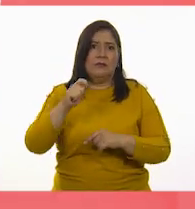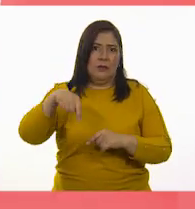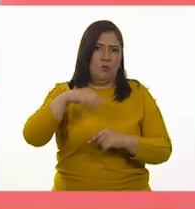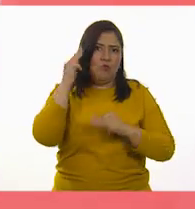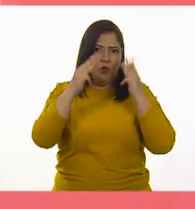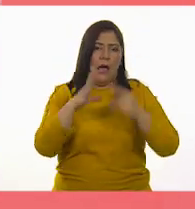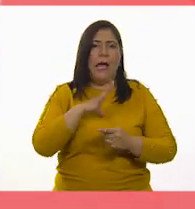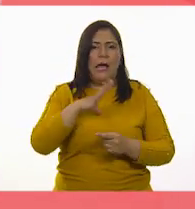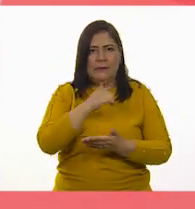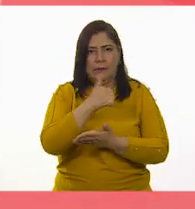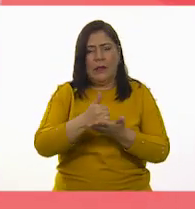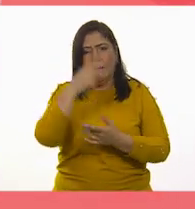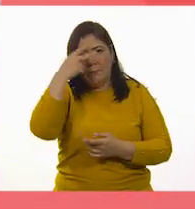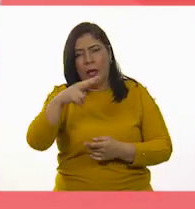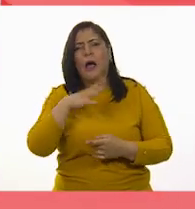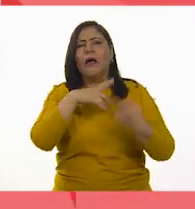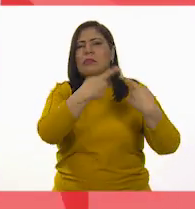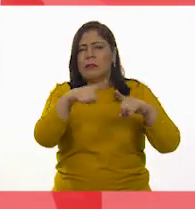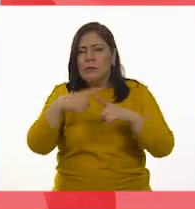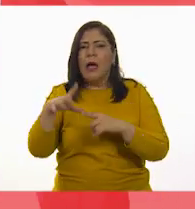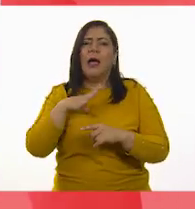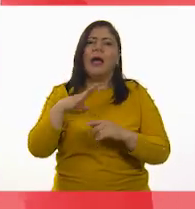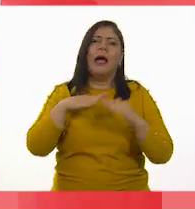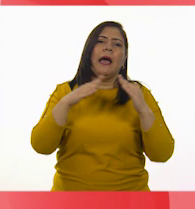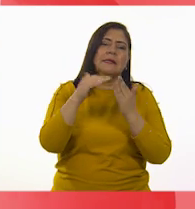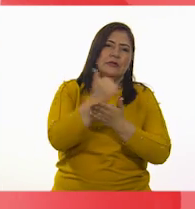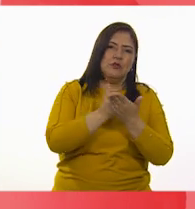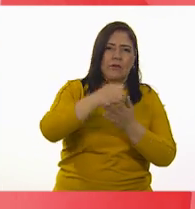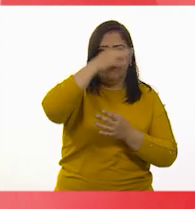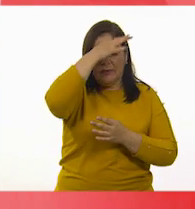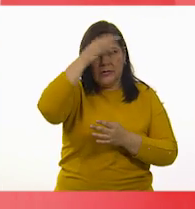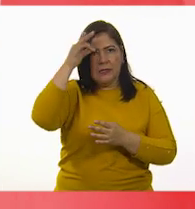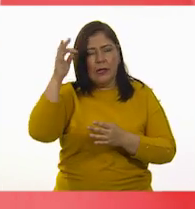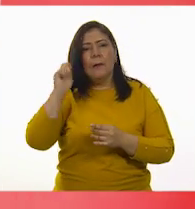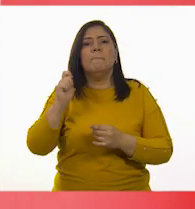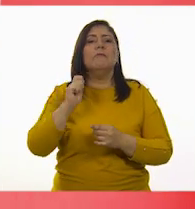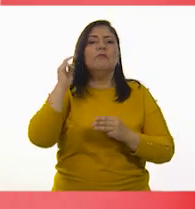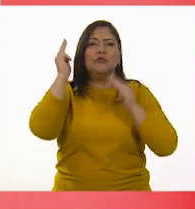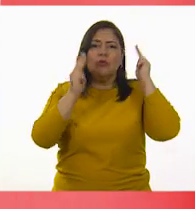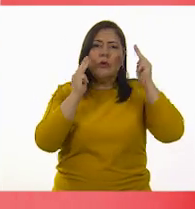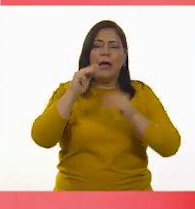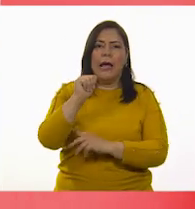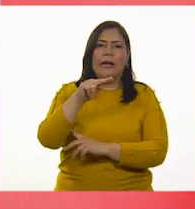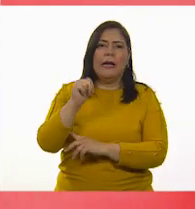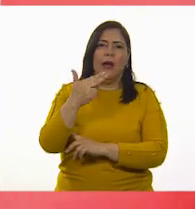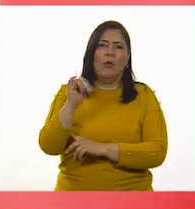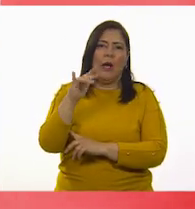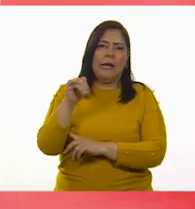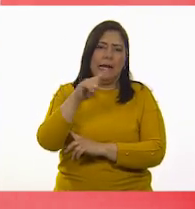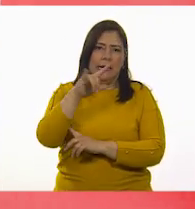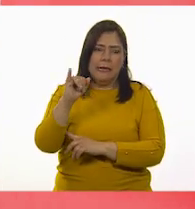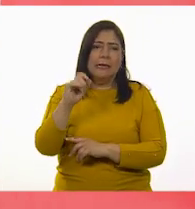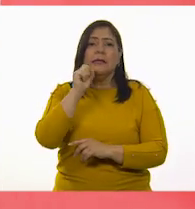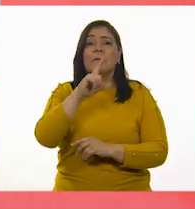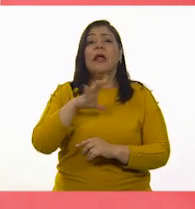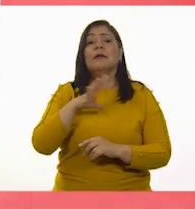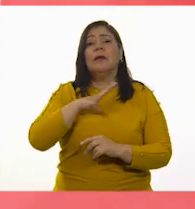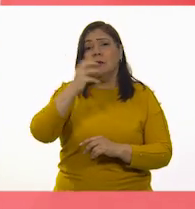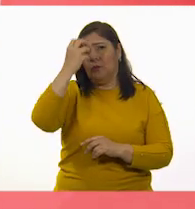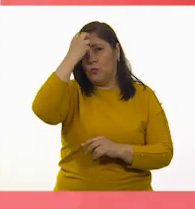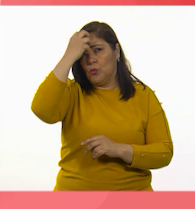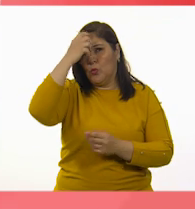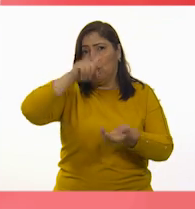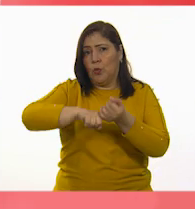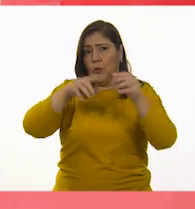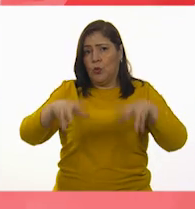también, para gustos tenemos colores. Está la Casa Azul de Frida Kahlo, el Museo de Anahuacalli al sur de la Ciudad de México, o este, el Castillo de Chapultepec, en